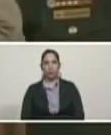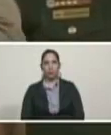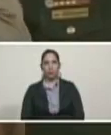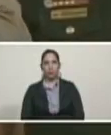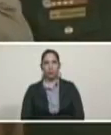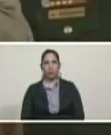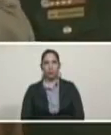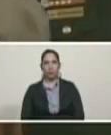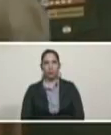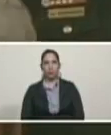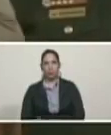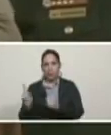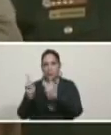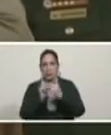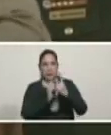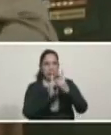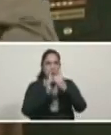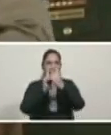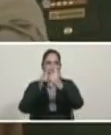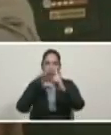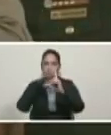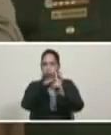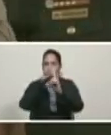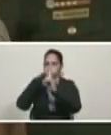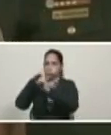Intentos de perturbar la vida nacional.